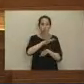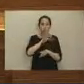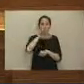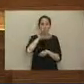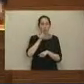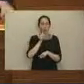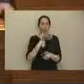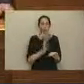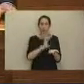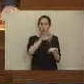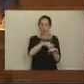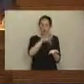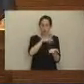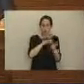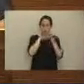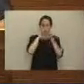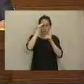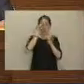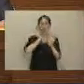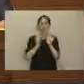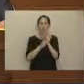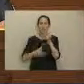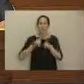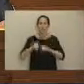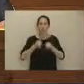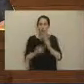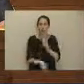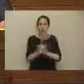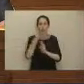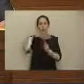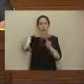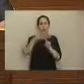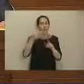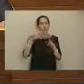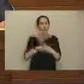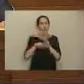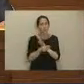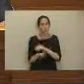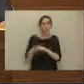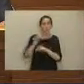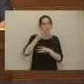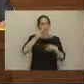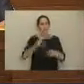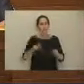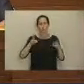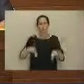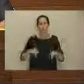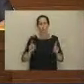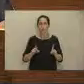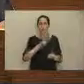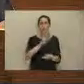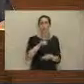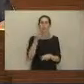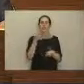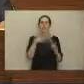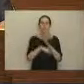a que este centro, el centro de atención integral de la corredoria, se concibió para contar con un recurso más, esto no será así. A él se trasladarán distintos